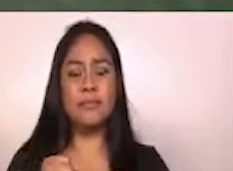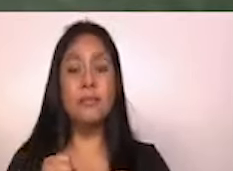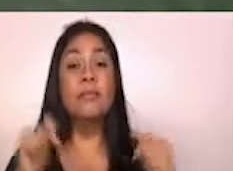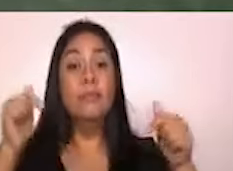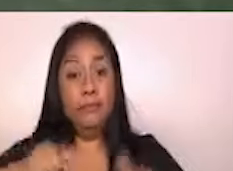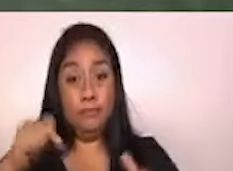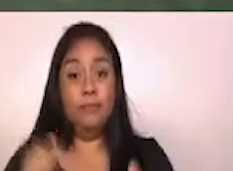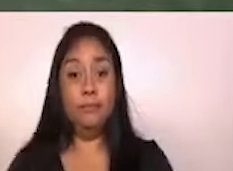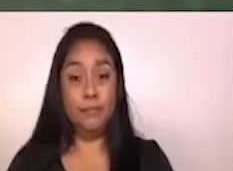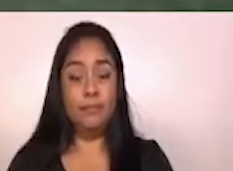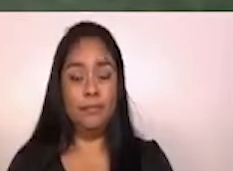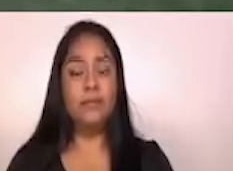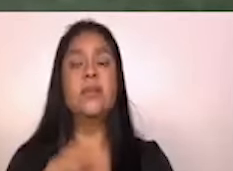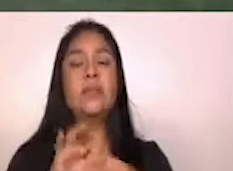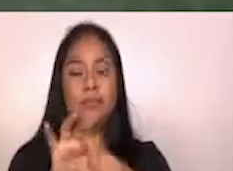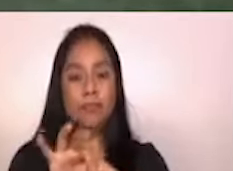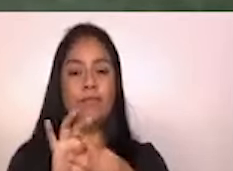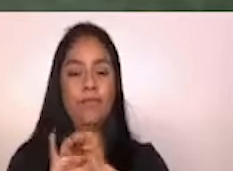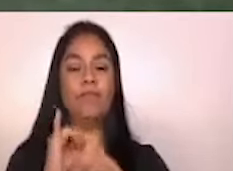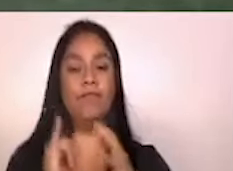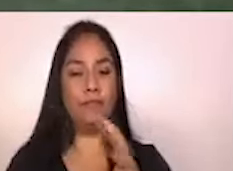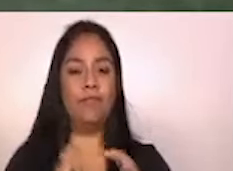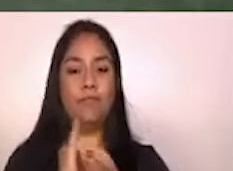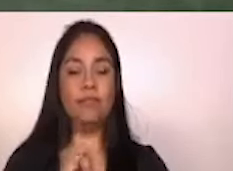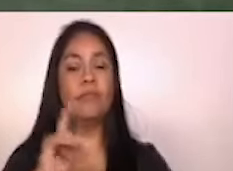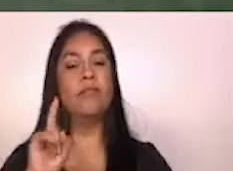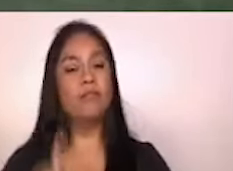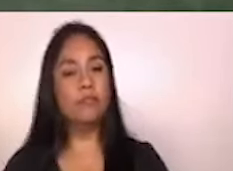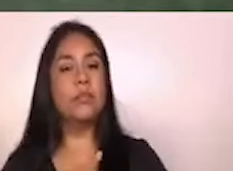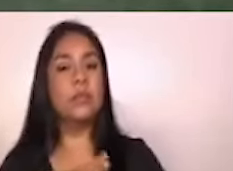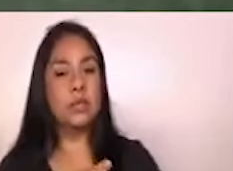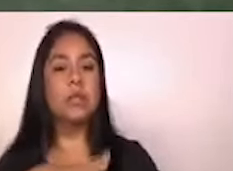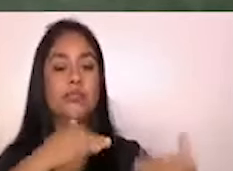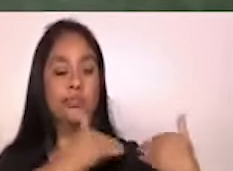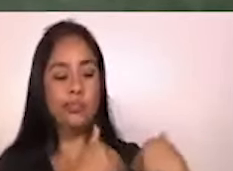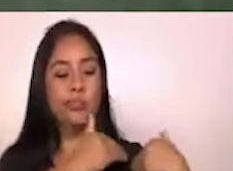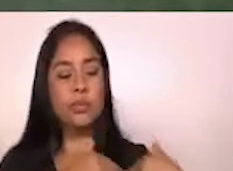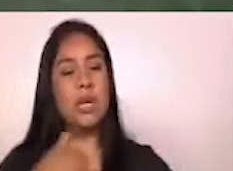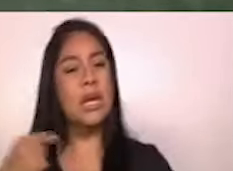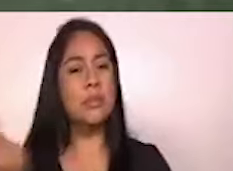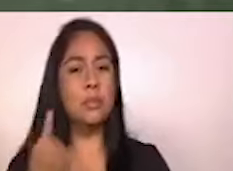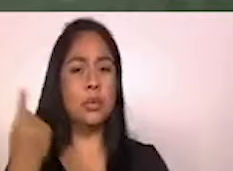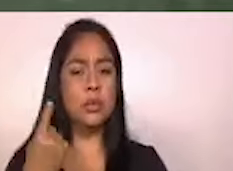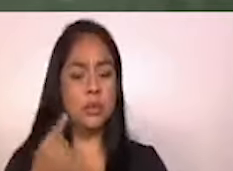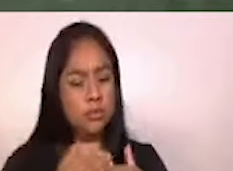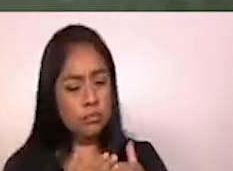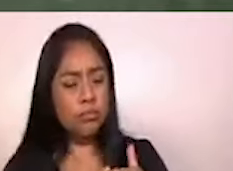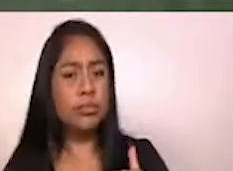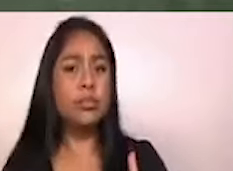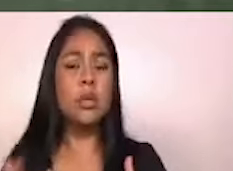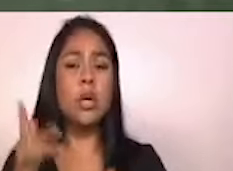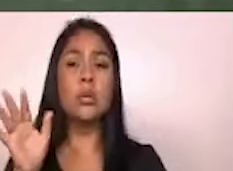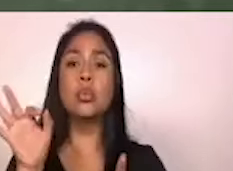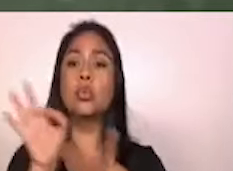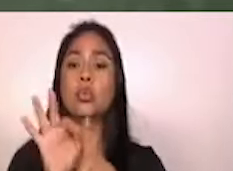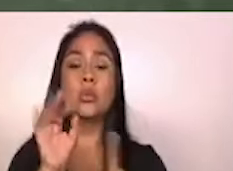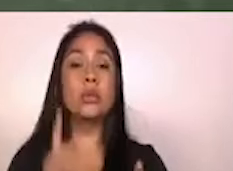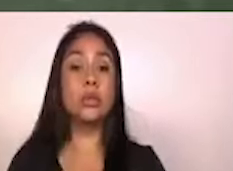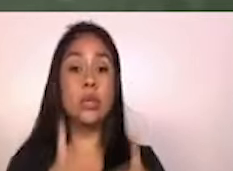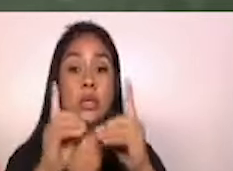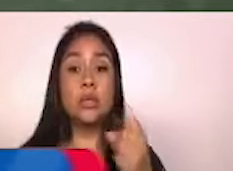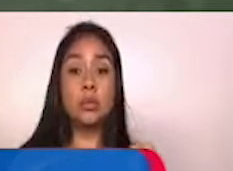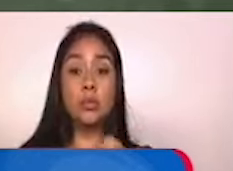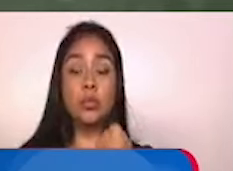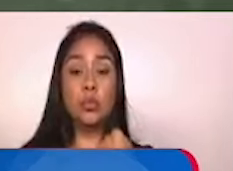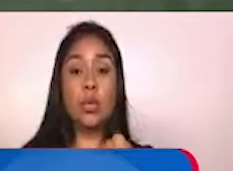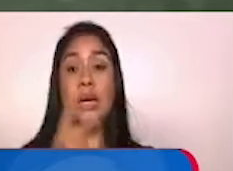nunca, la cooperación internacional tiene un papel importante en la consecución de los objetivos del desarrollo